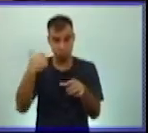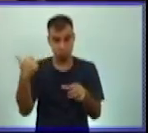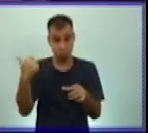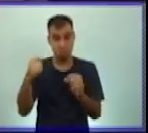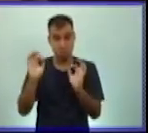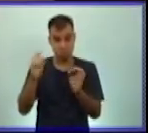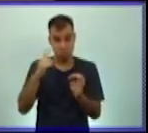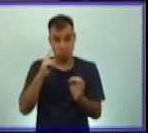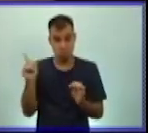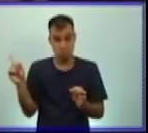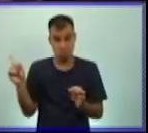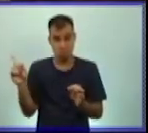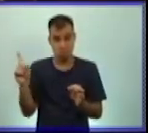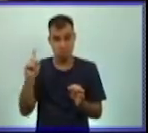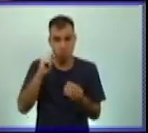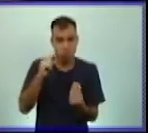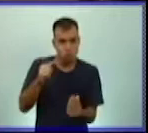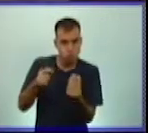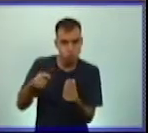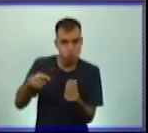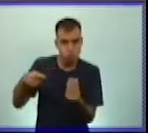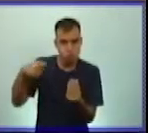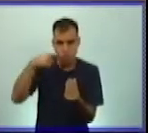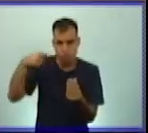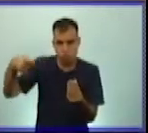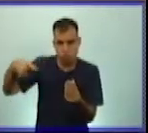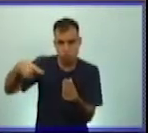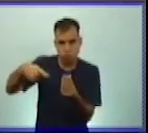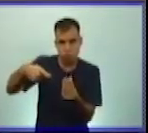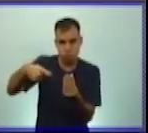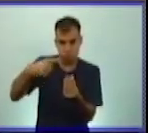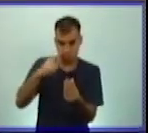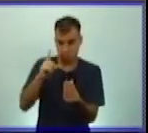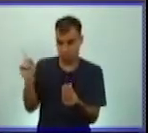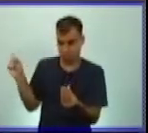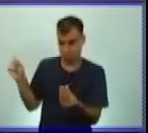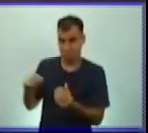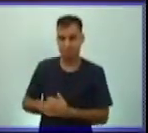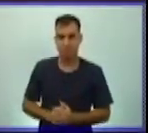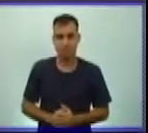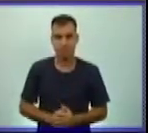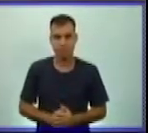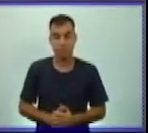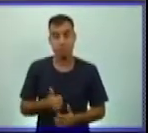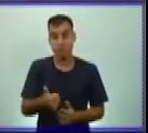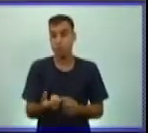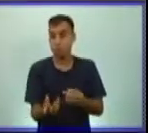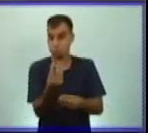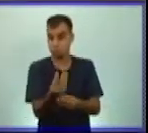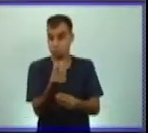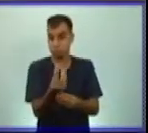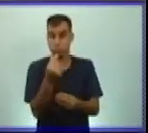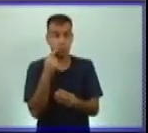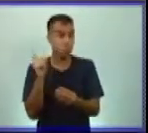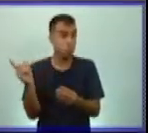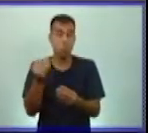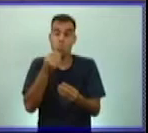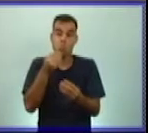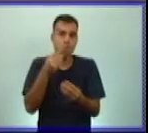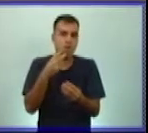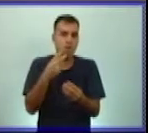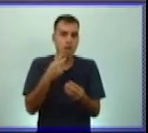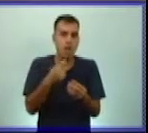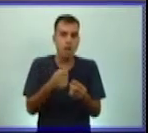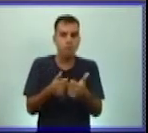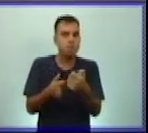zinc a la llama de un mechero. En este caso es un quemador Bunsen, pero puede ser también a la llama de un mechero. Y quiero